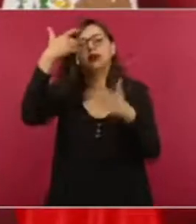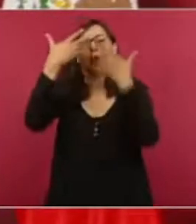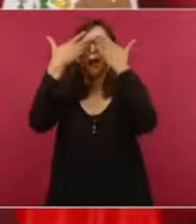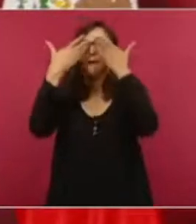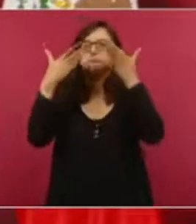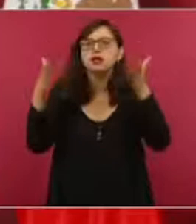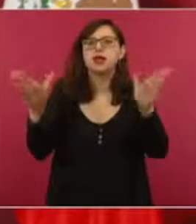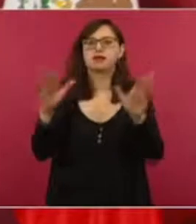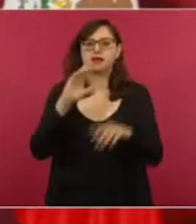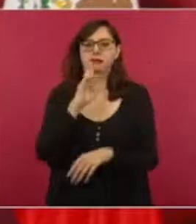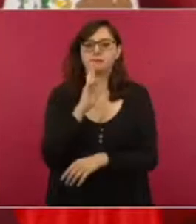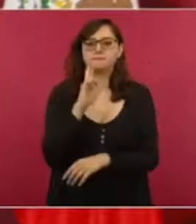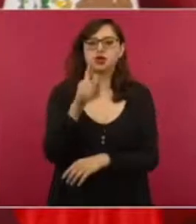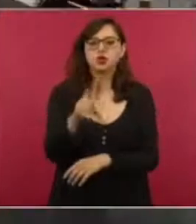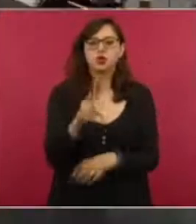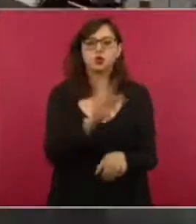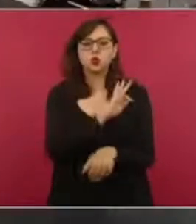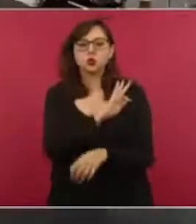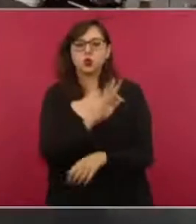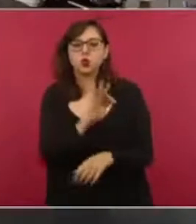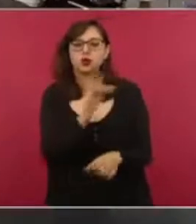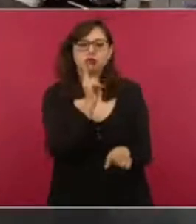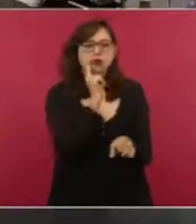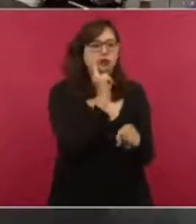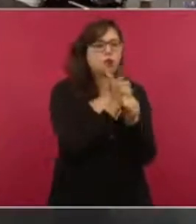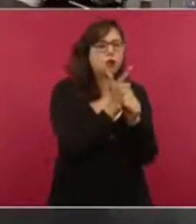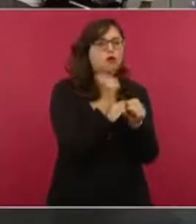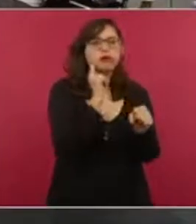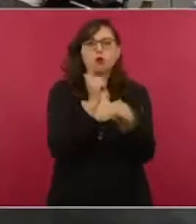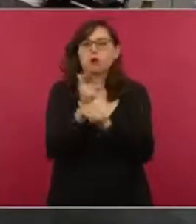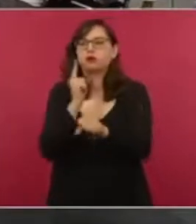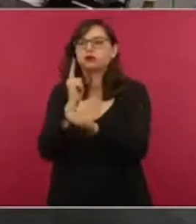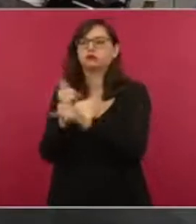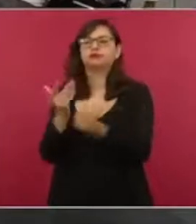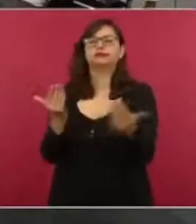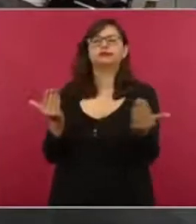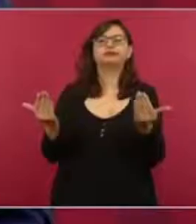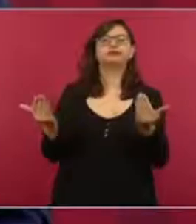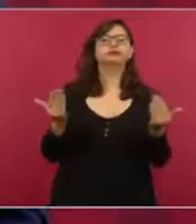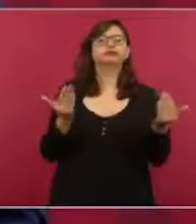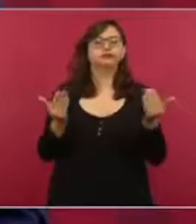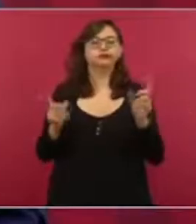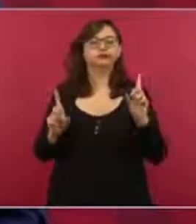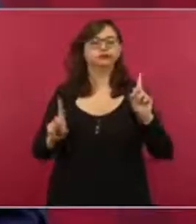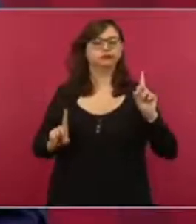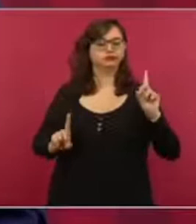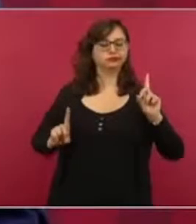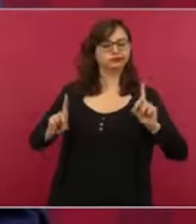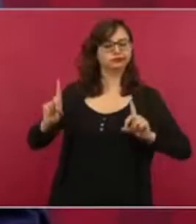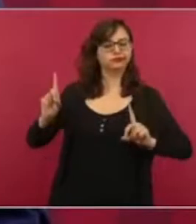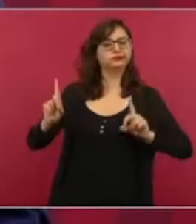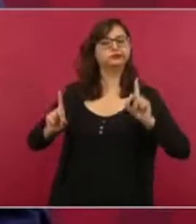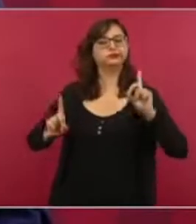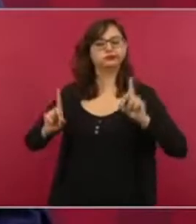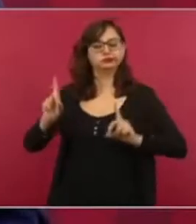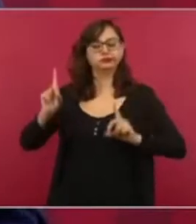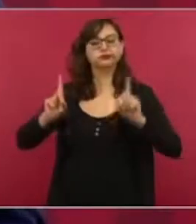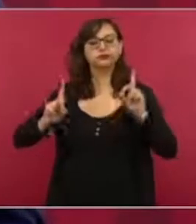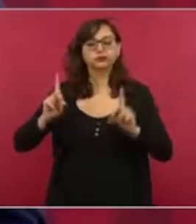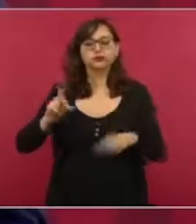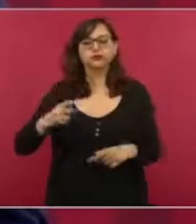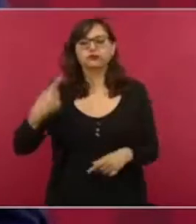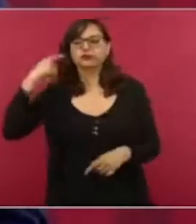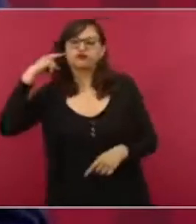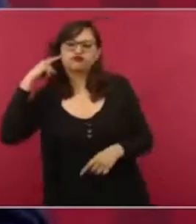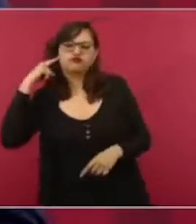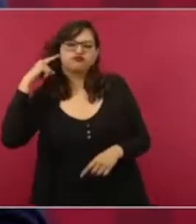y pueden escuchar otras cosas y cuestionarse cosas que están escuchando en